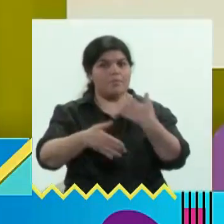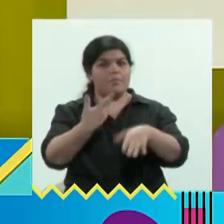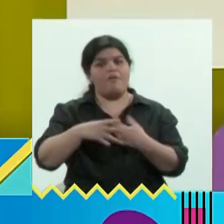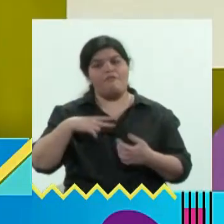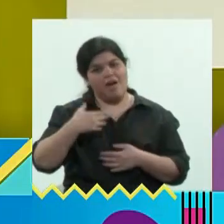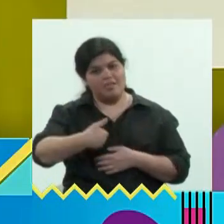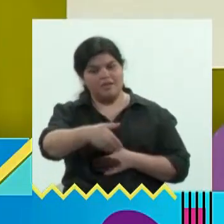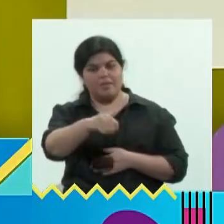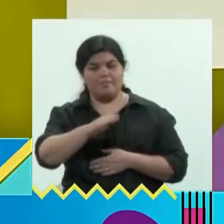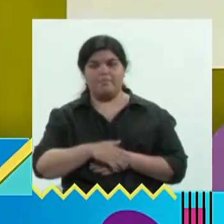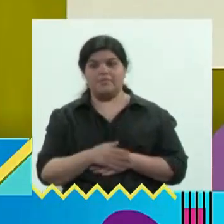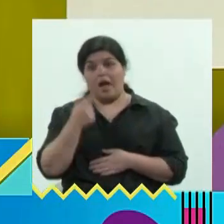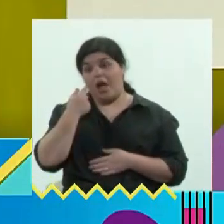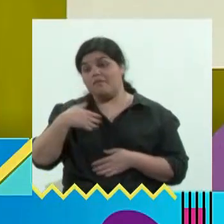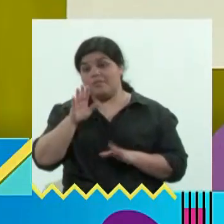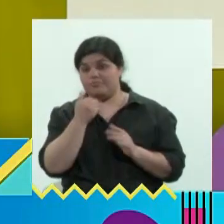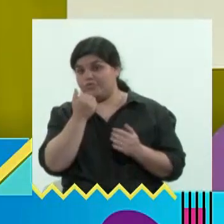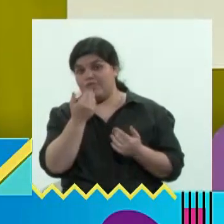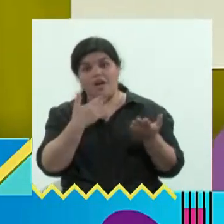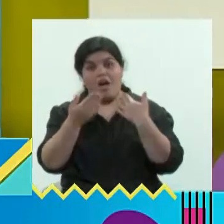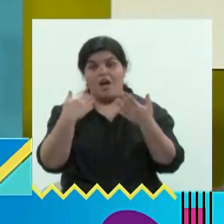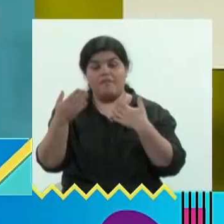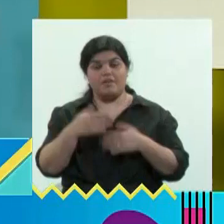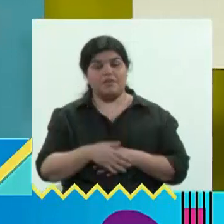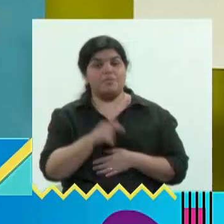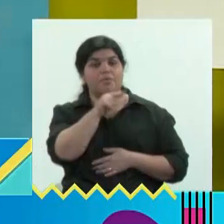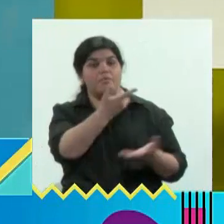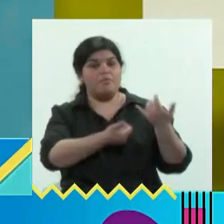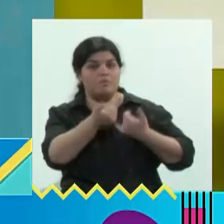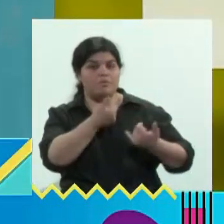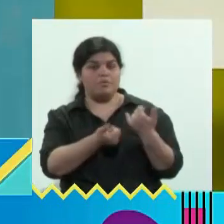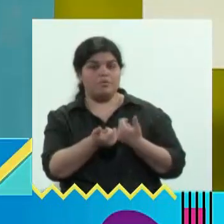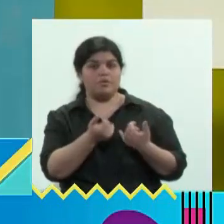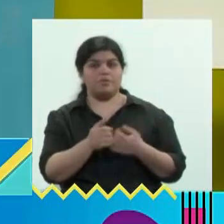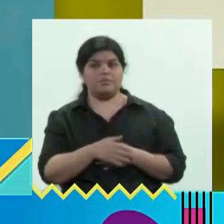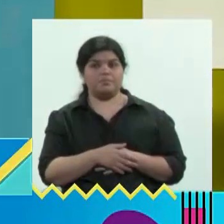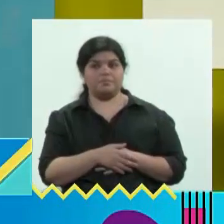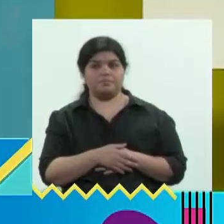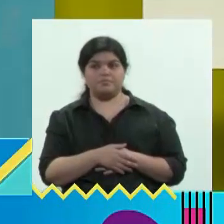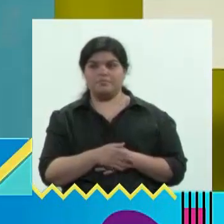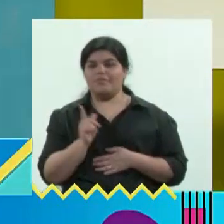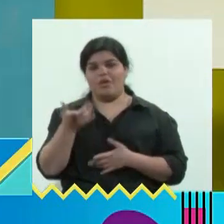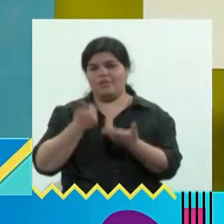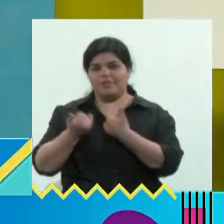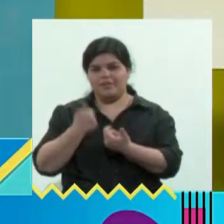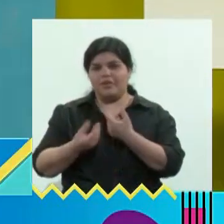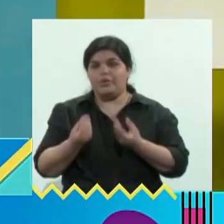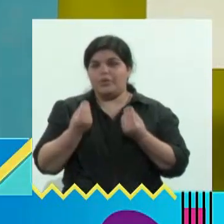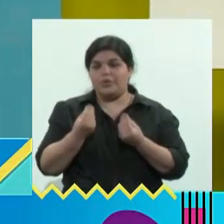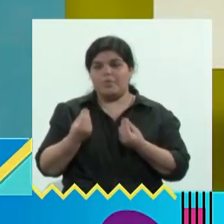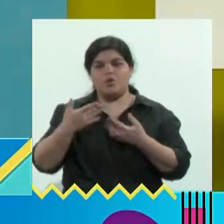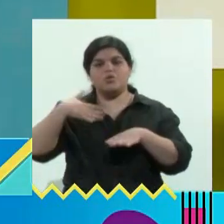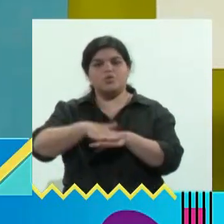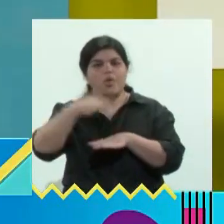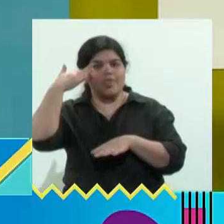decirlo. Eso vamos a ver con ellos también. Bueno, José María, contanos quizás un poco esto de, bueno, Caro dio cuáles son las ciudades inteligentes que